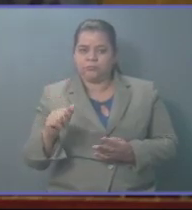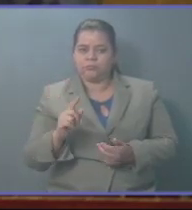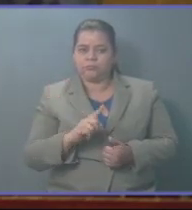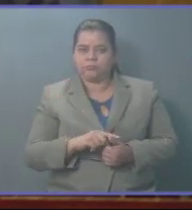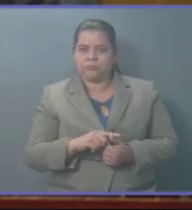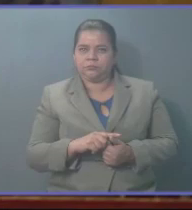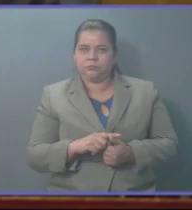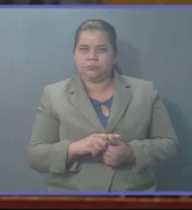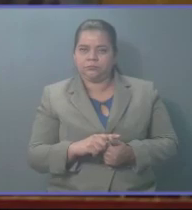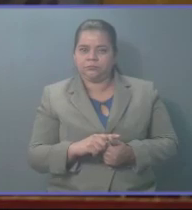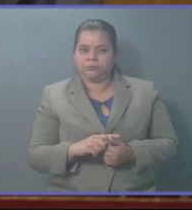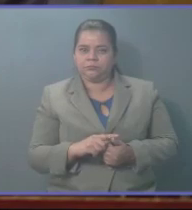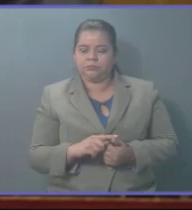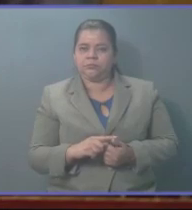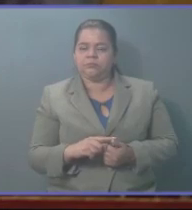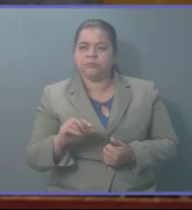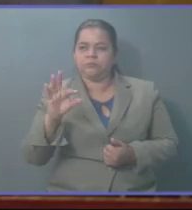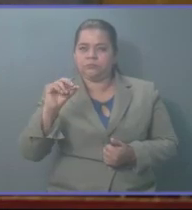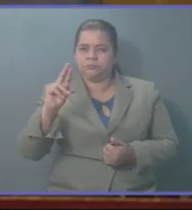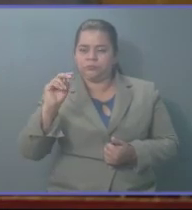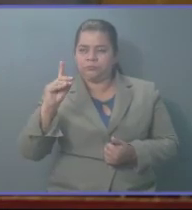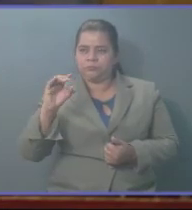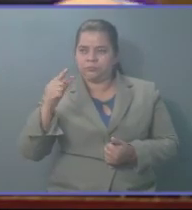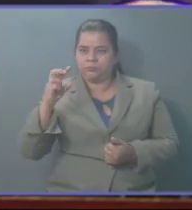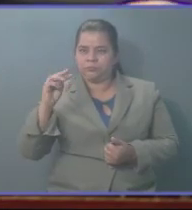González Emilio,